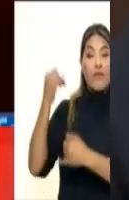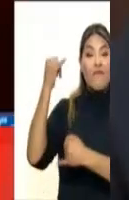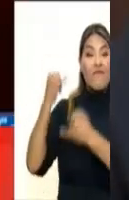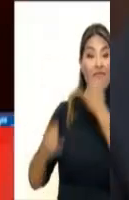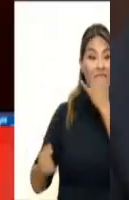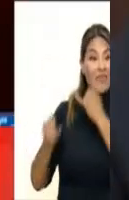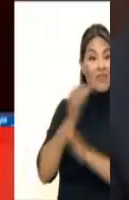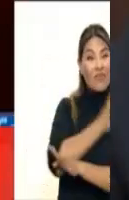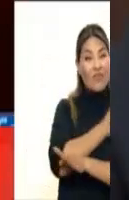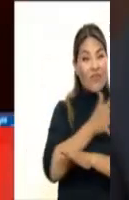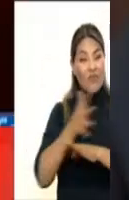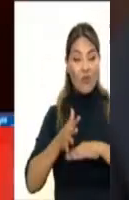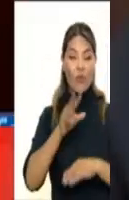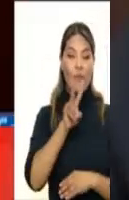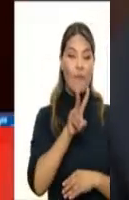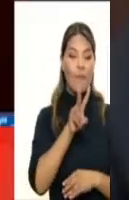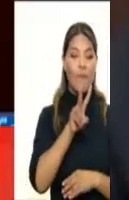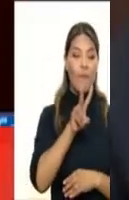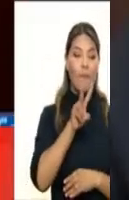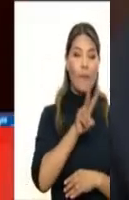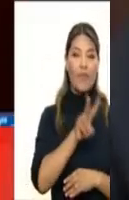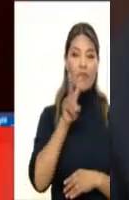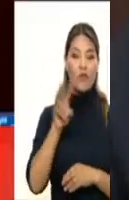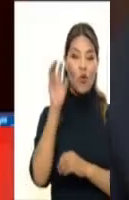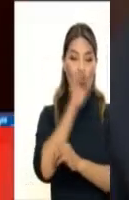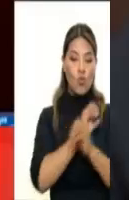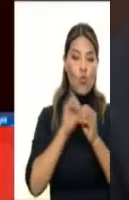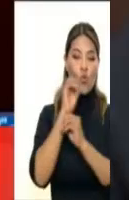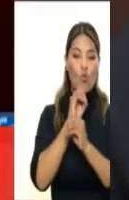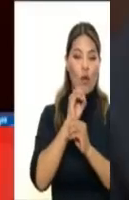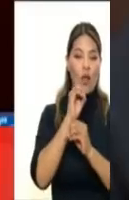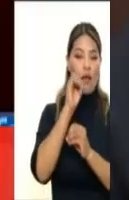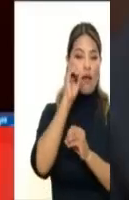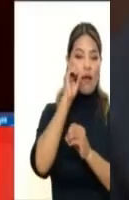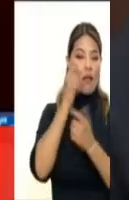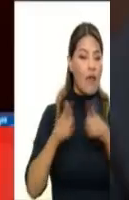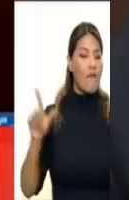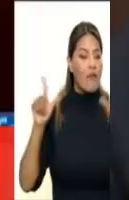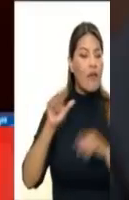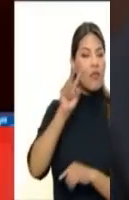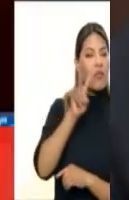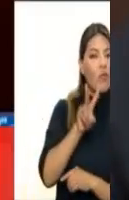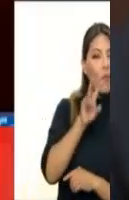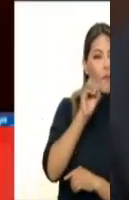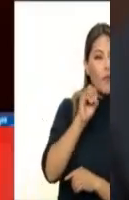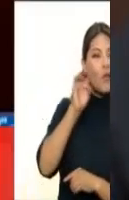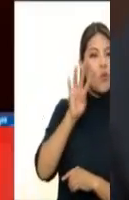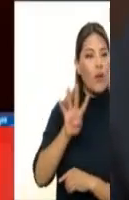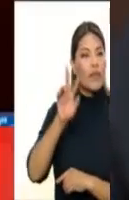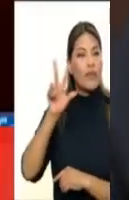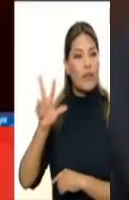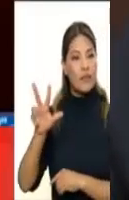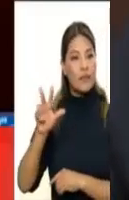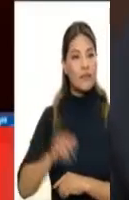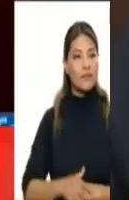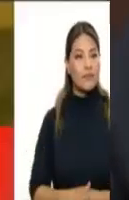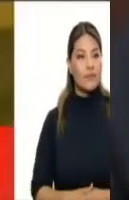finalizará el 22 de octubre del año